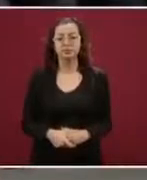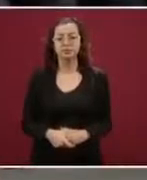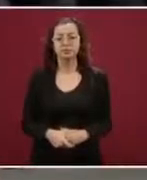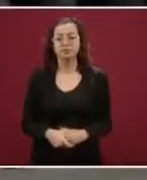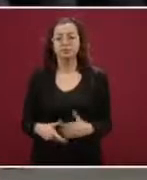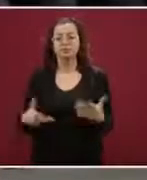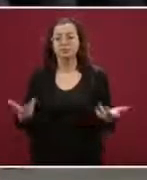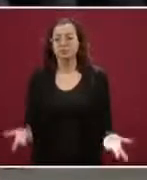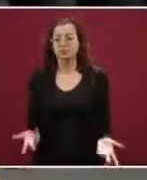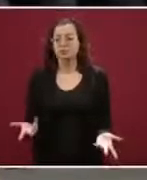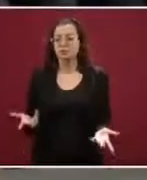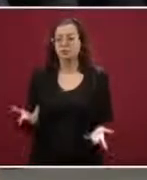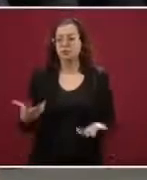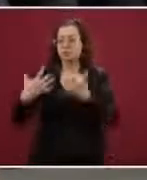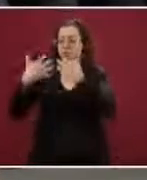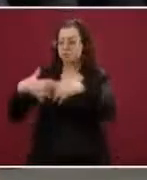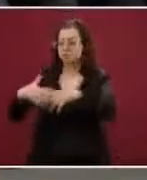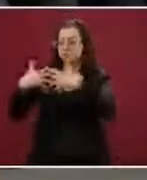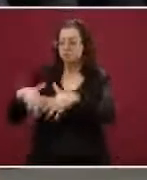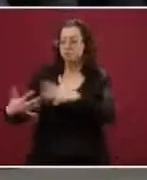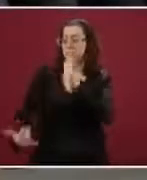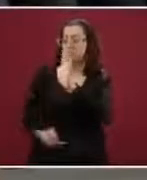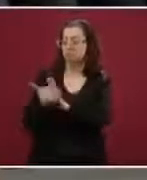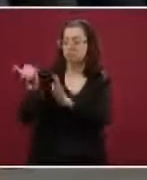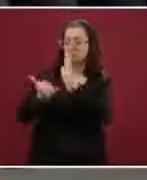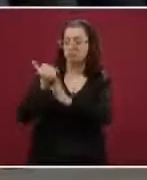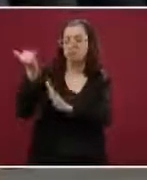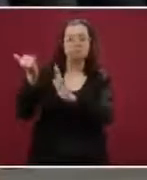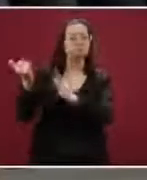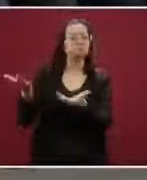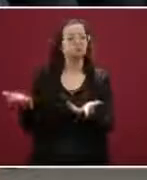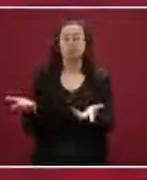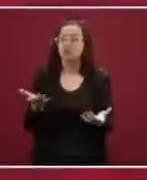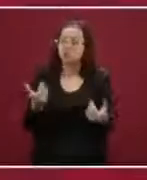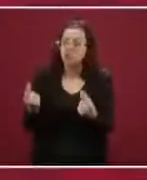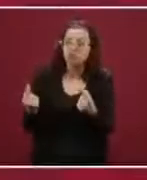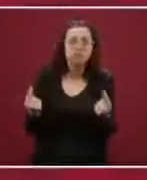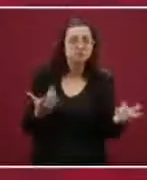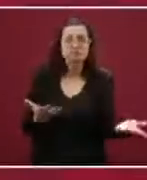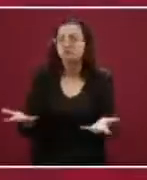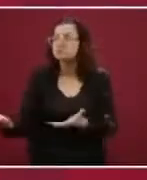la industria de la construcción se destruyó